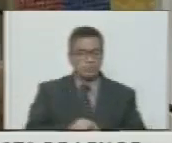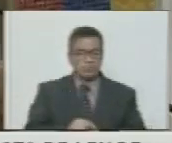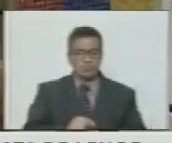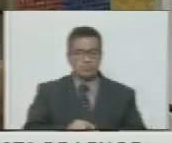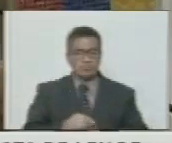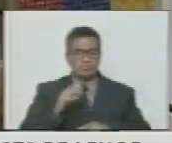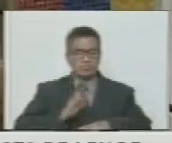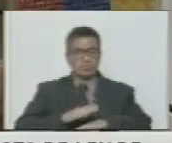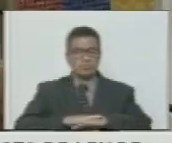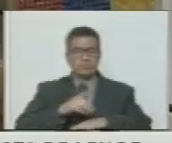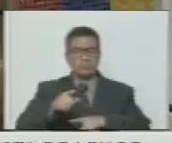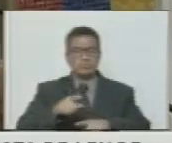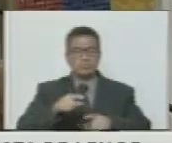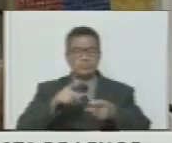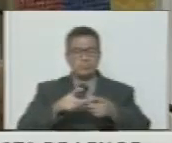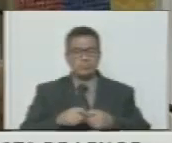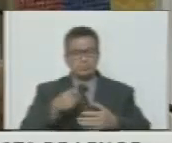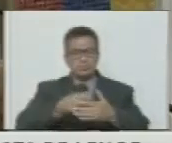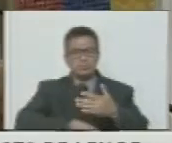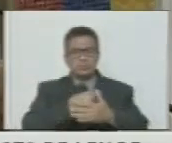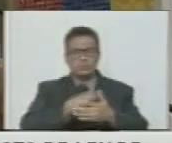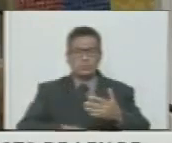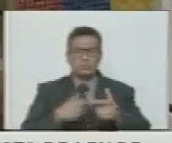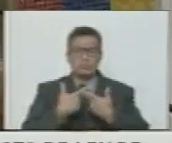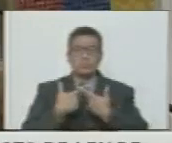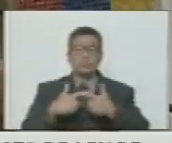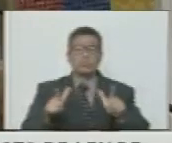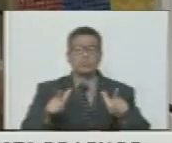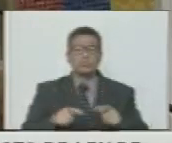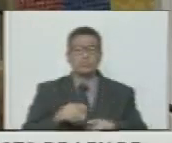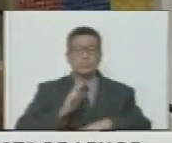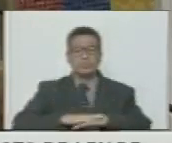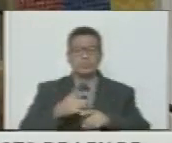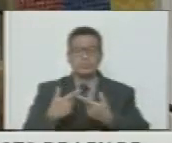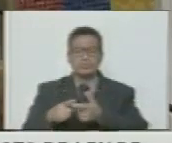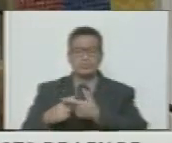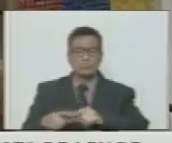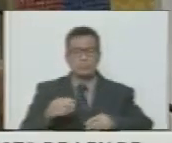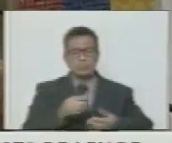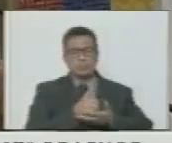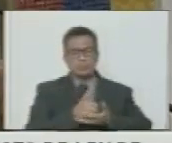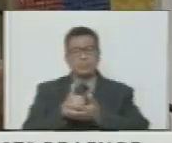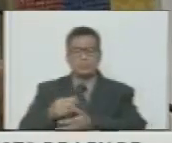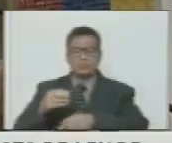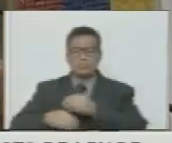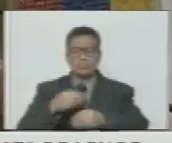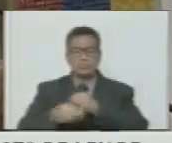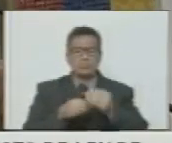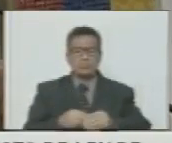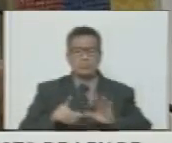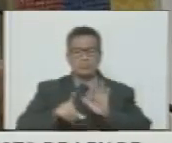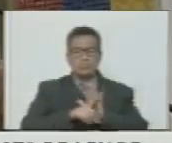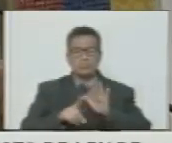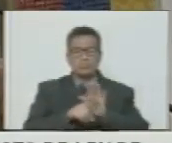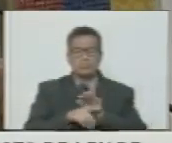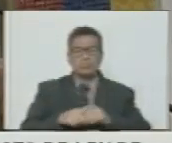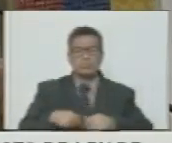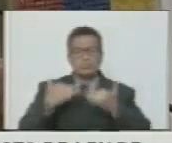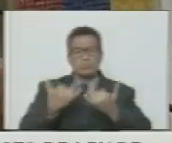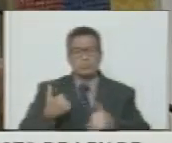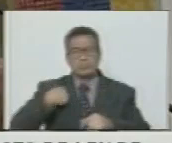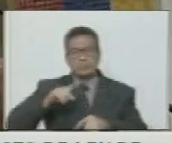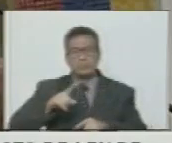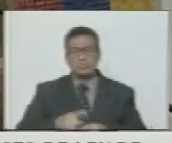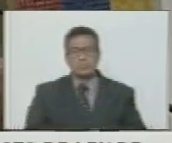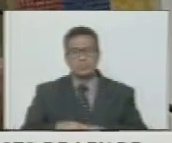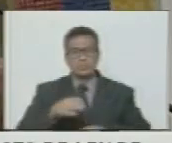objeto de una conmutación de la pena de privación de la libertad por cualquiera de los beneficios establecidos en la ley,